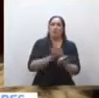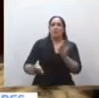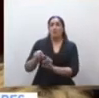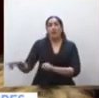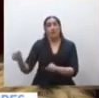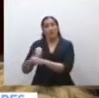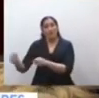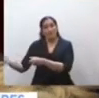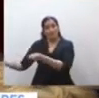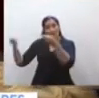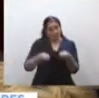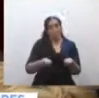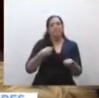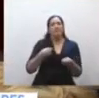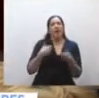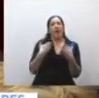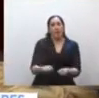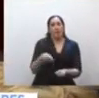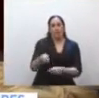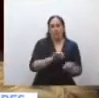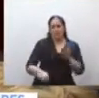Y vaya en primer lugar